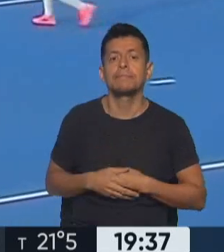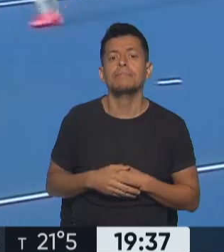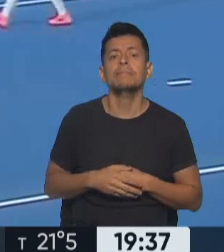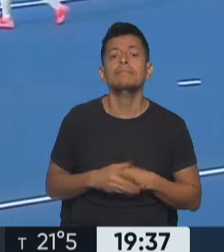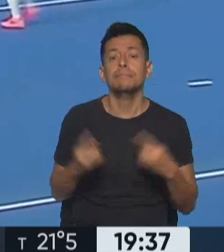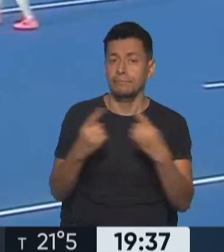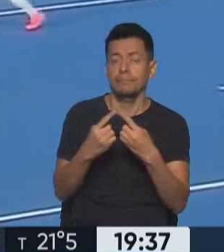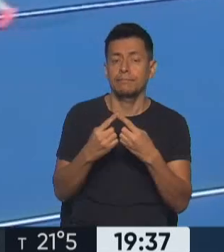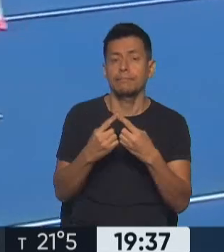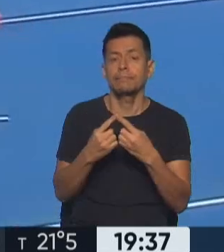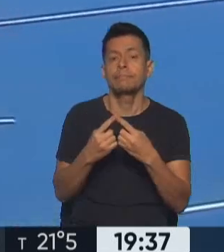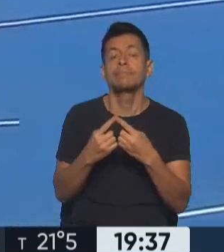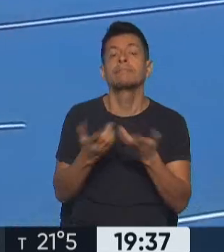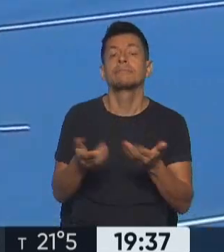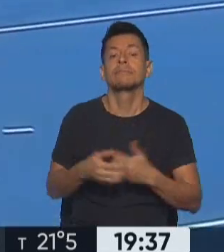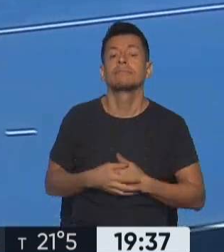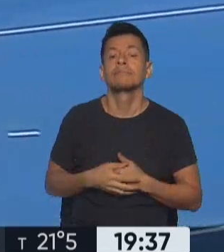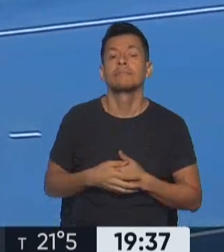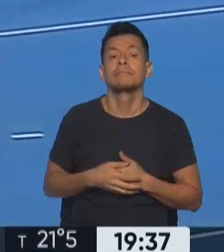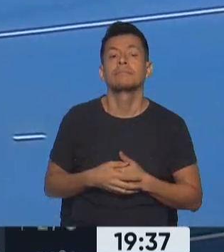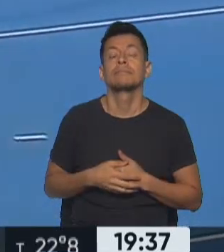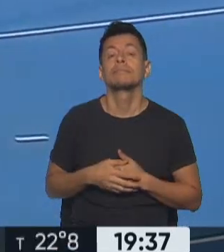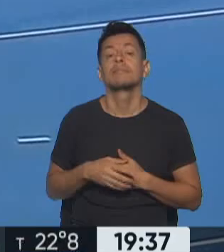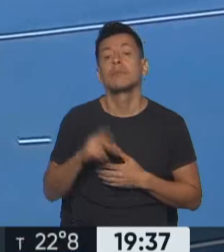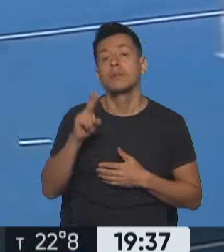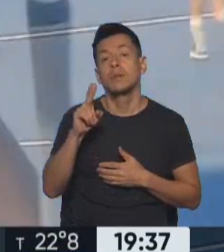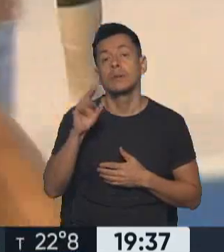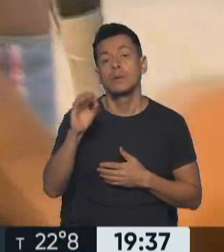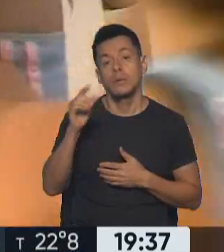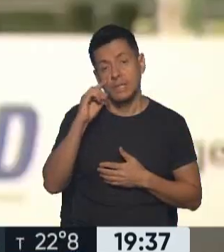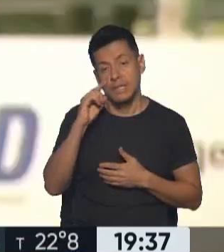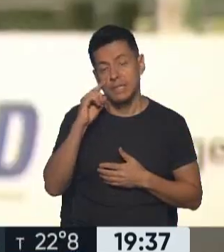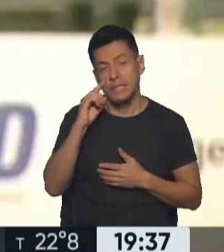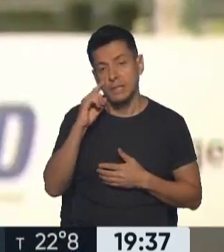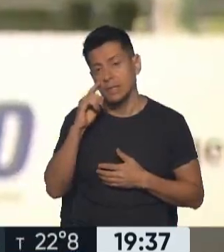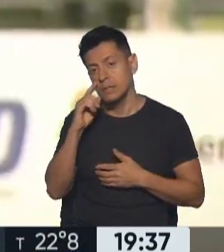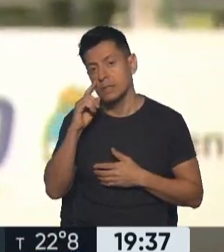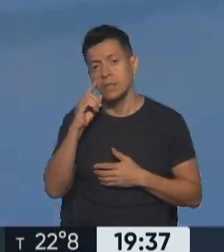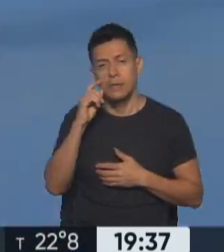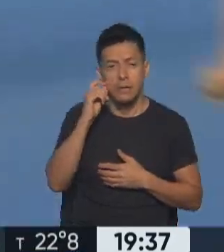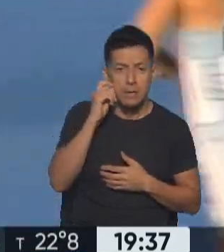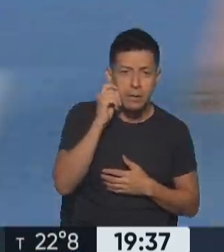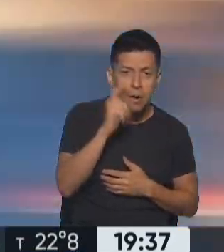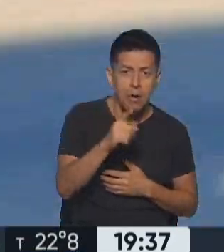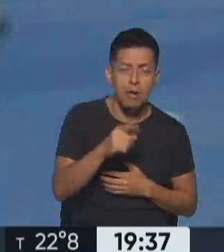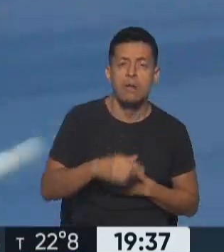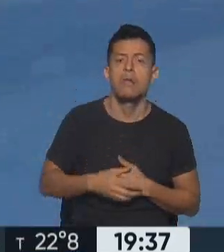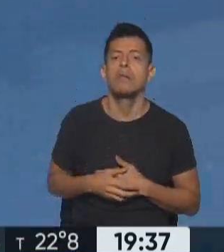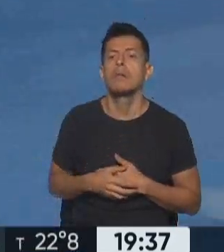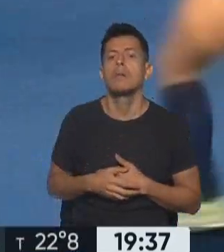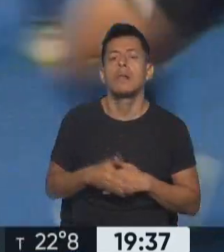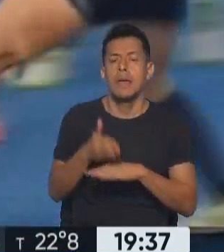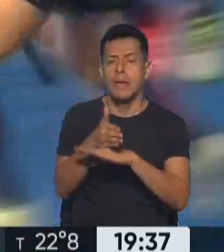vuelta al resultado, la daba Rochi Sánchez Moquia, también pescando ahí en el medio del